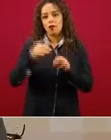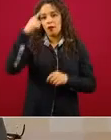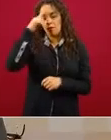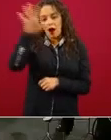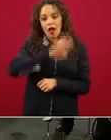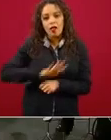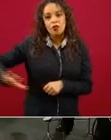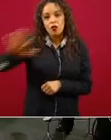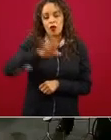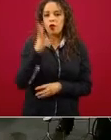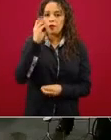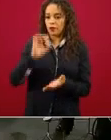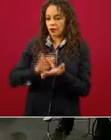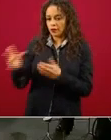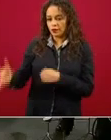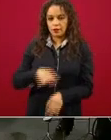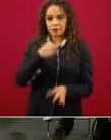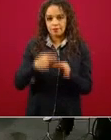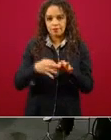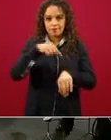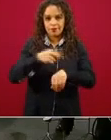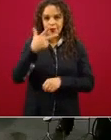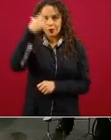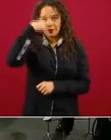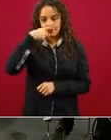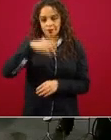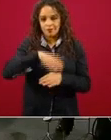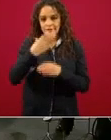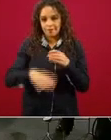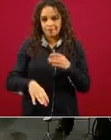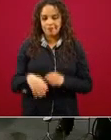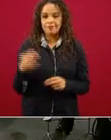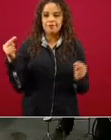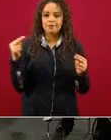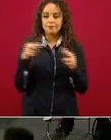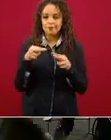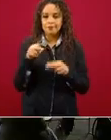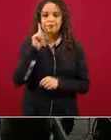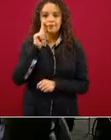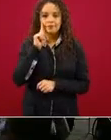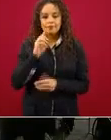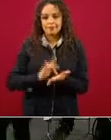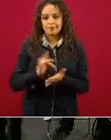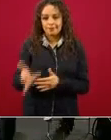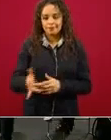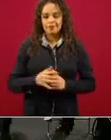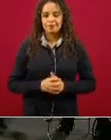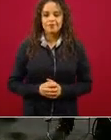Muchas gracias, son las 20 horas en punto, aquí terminamos. Nos vemos mañana. Gracias.